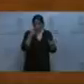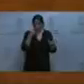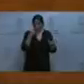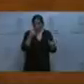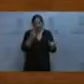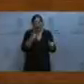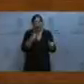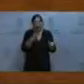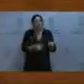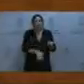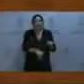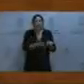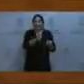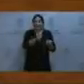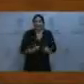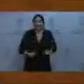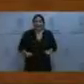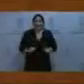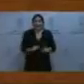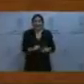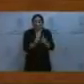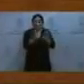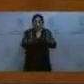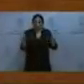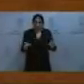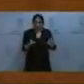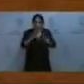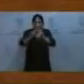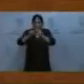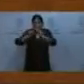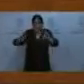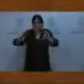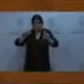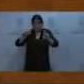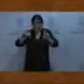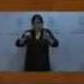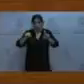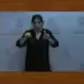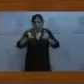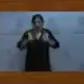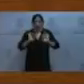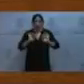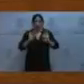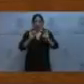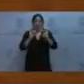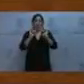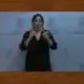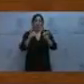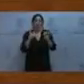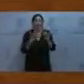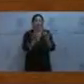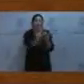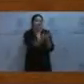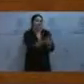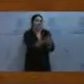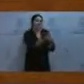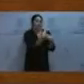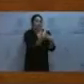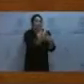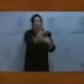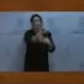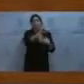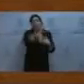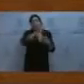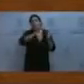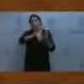difícil entender que en gastos informáticos en esta empresa, desde que comenzó, yo le pedí la información y usted me mandó de 2011 a